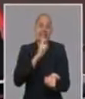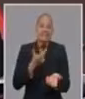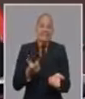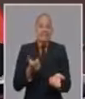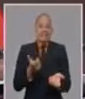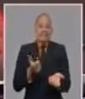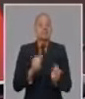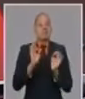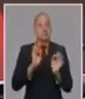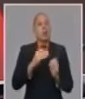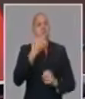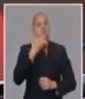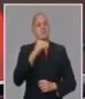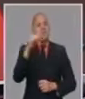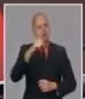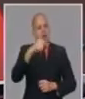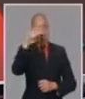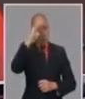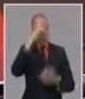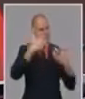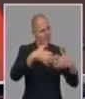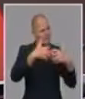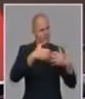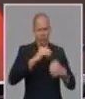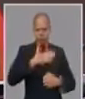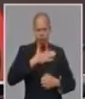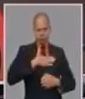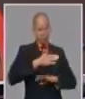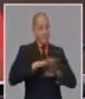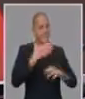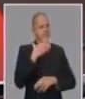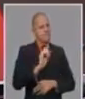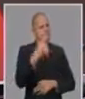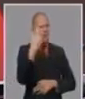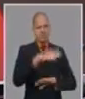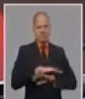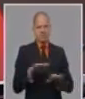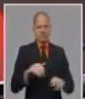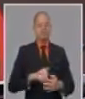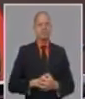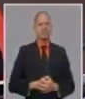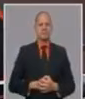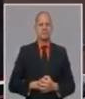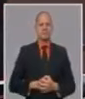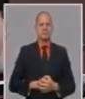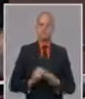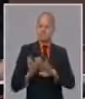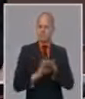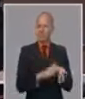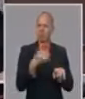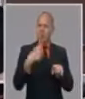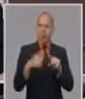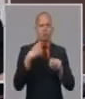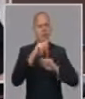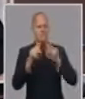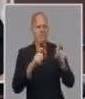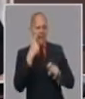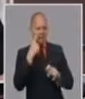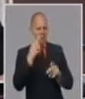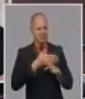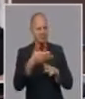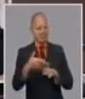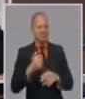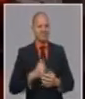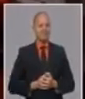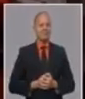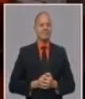La necesidad de producir nuestra vacuna sigue siendo clave en el empeño cubano para enfrentar la enfermedad. Pero bueno, seguimos en las preguntas con el tema de las